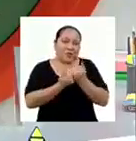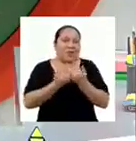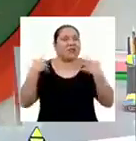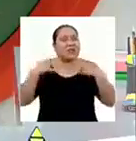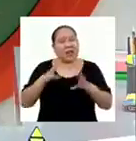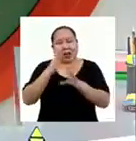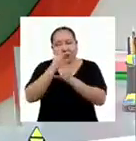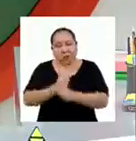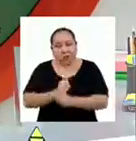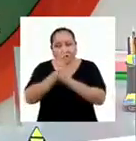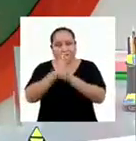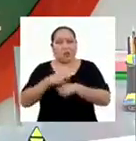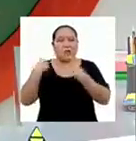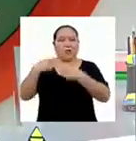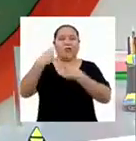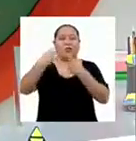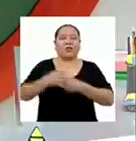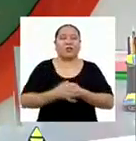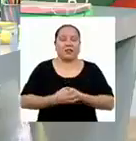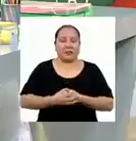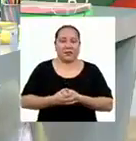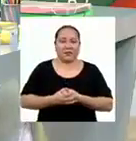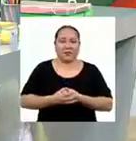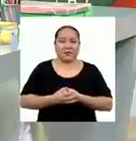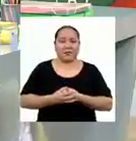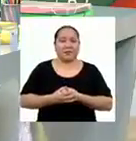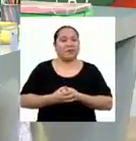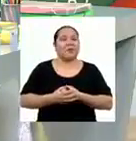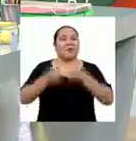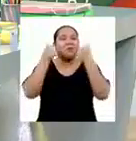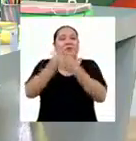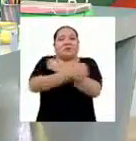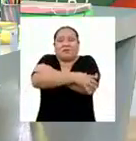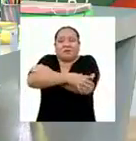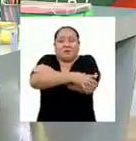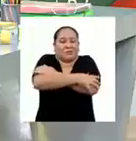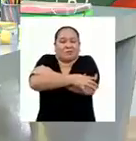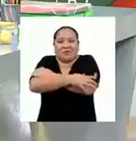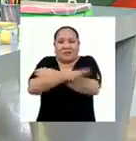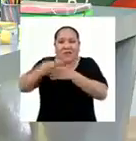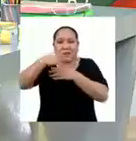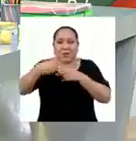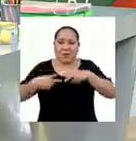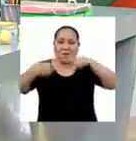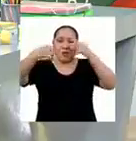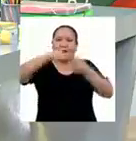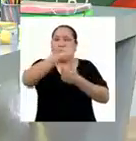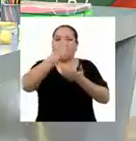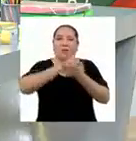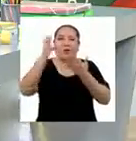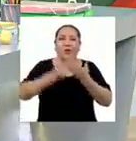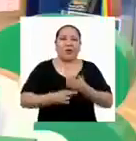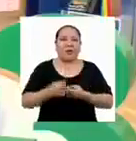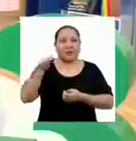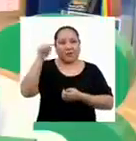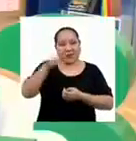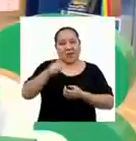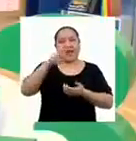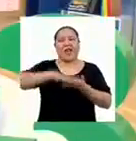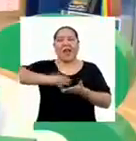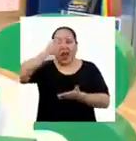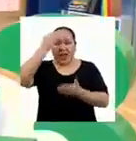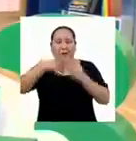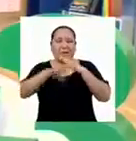haga costumbre y un hábito saludable. Un gran abrazo y nos vemos en el siguiente programa